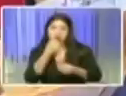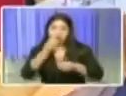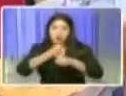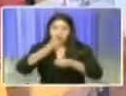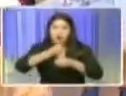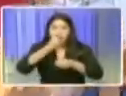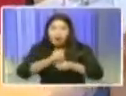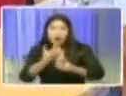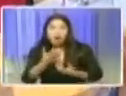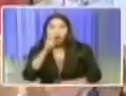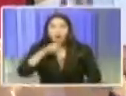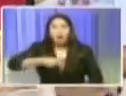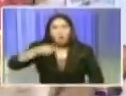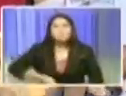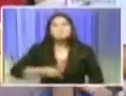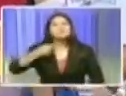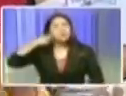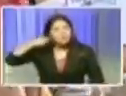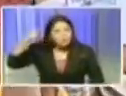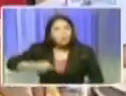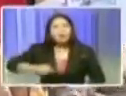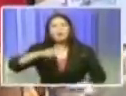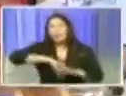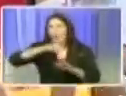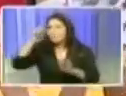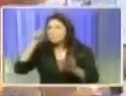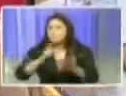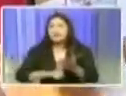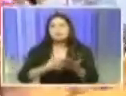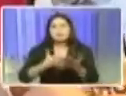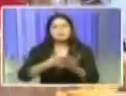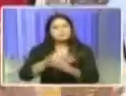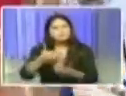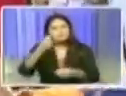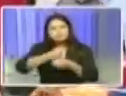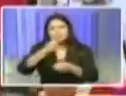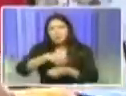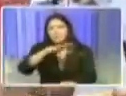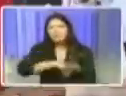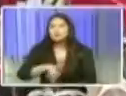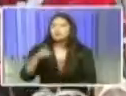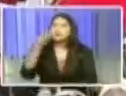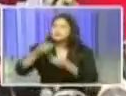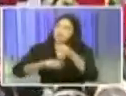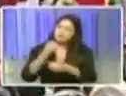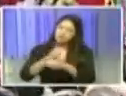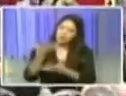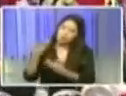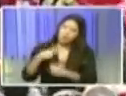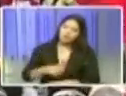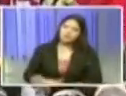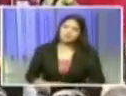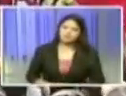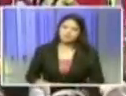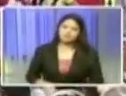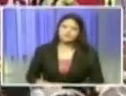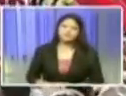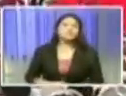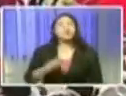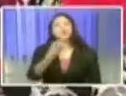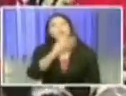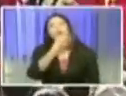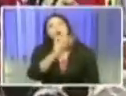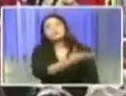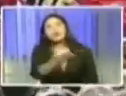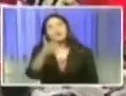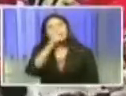trabajar y sea un hombre y una mujer integral, útil para la sociedad. Carlito, ¿qué se está haciendo, Carlito? Sí, presidente. Buenas tardes